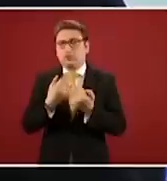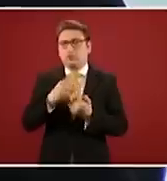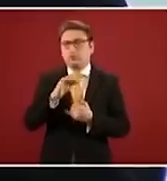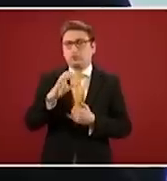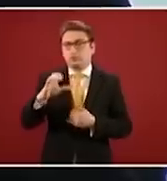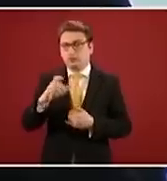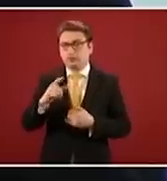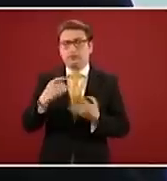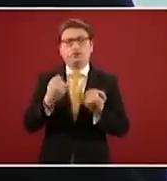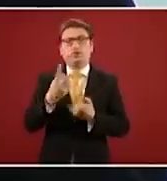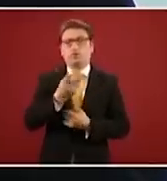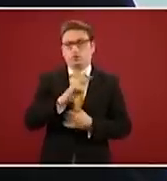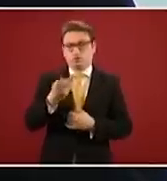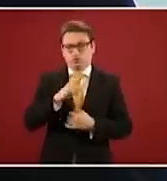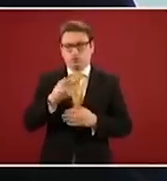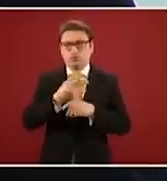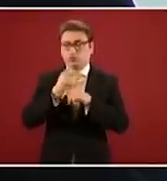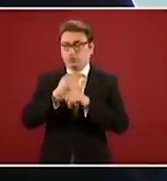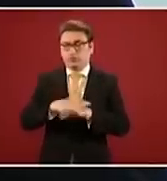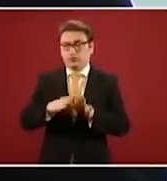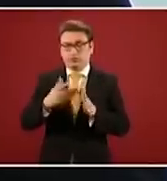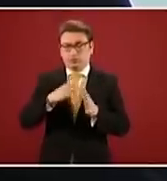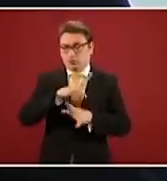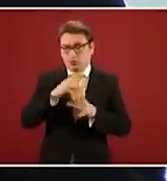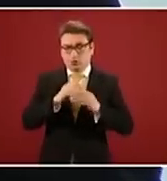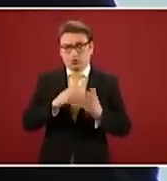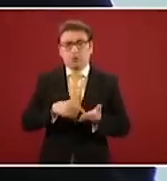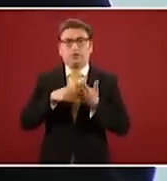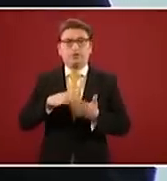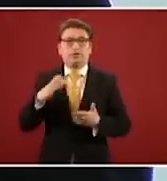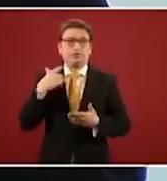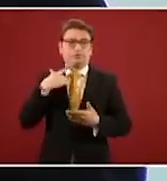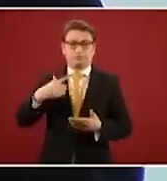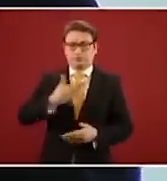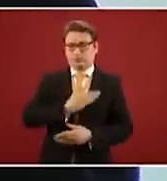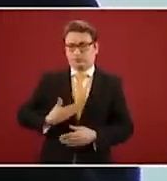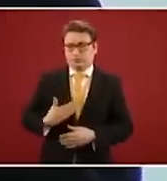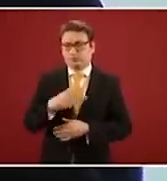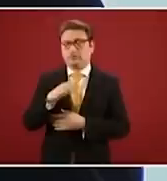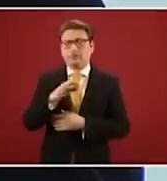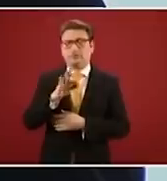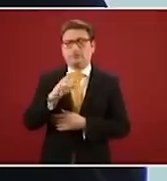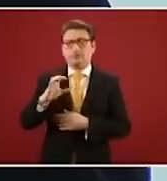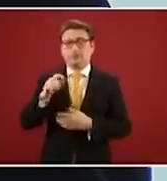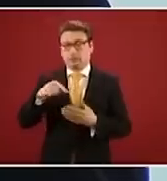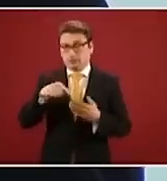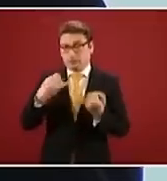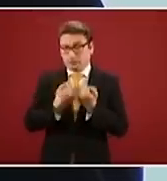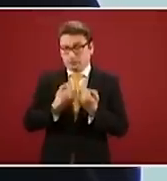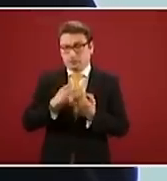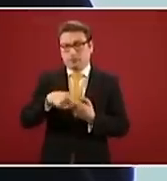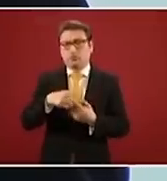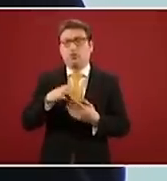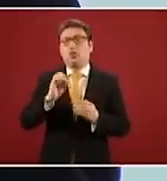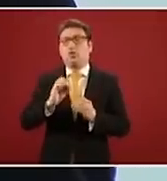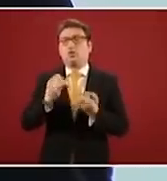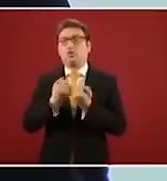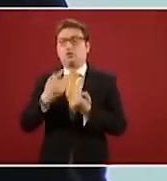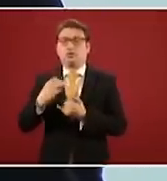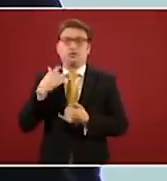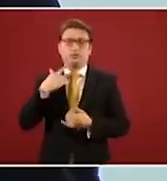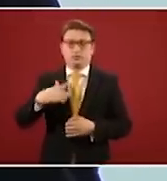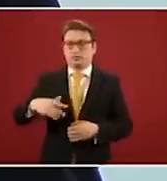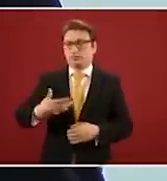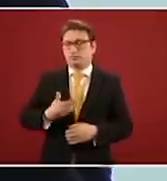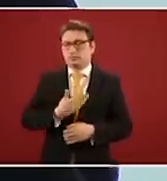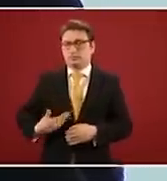que, digamos, corrobore que el expresidente Calderón haya estado relacionado o que el expresidente Peña Nieto hayan